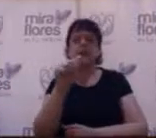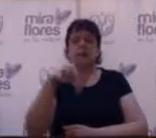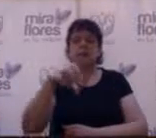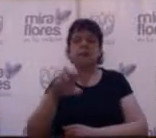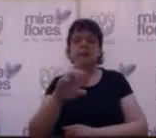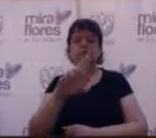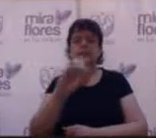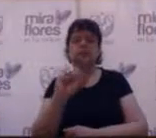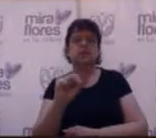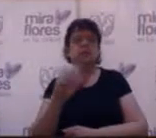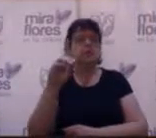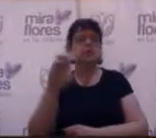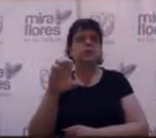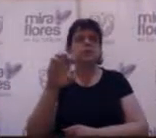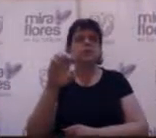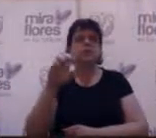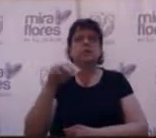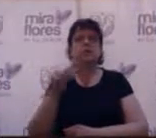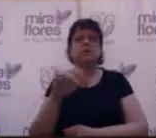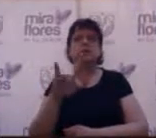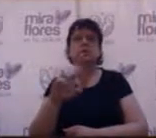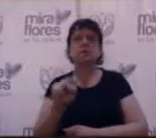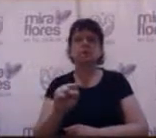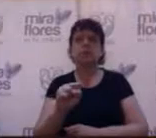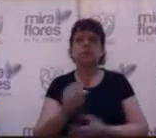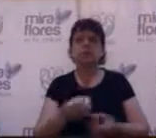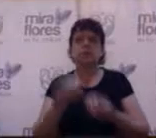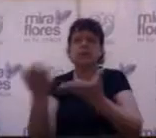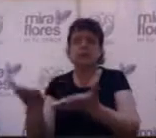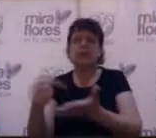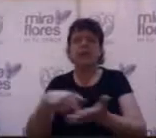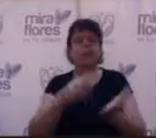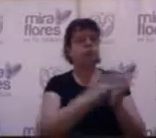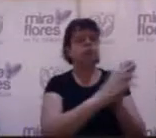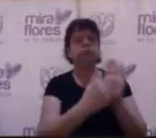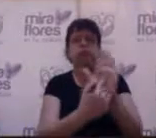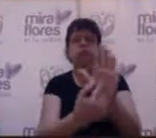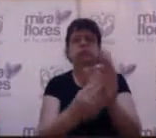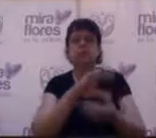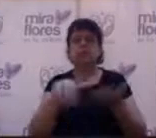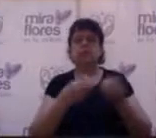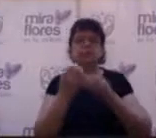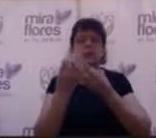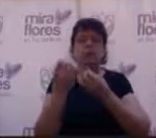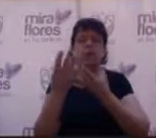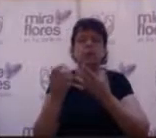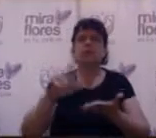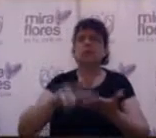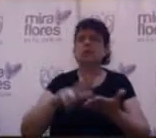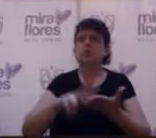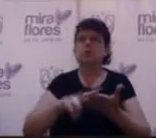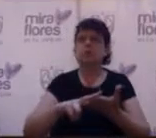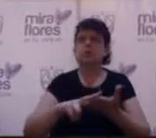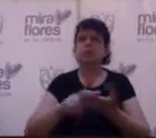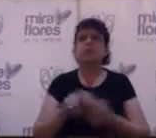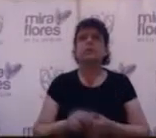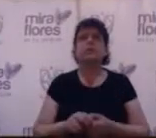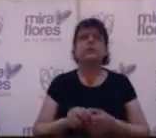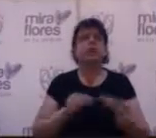demás detalles que obran en la documentación sustentatoria que forma parte del presente acuerdo, de conformidad a las consideraciones expuestas en el